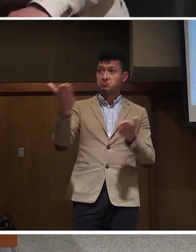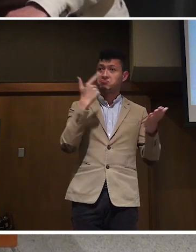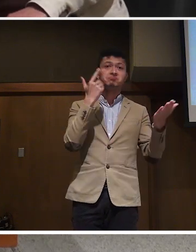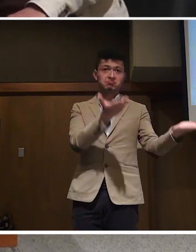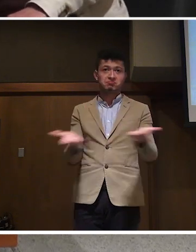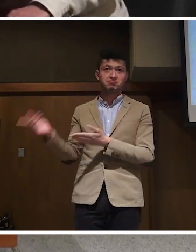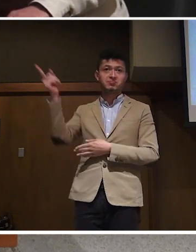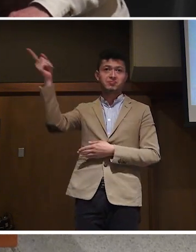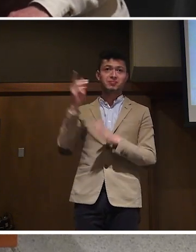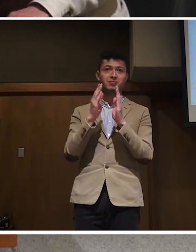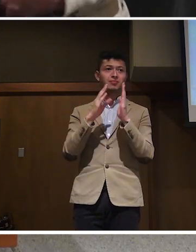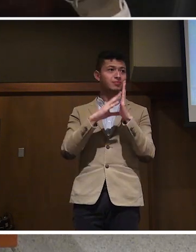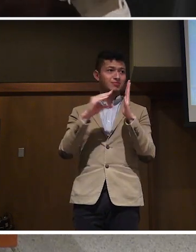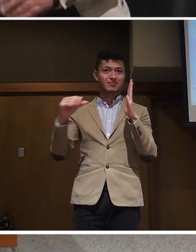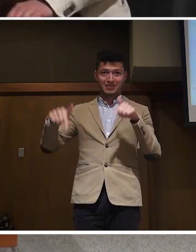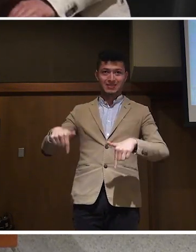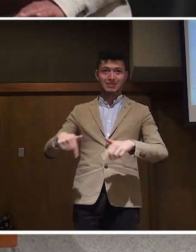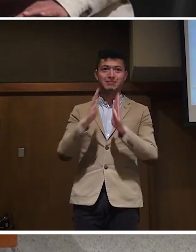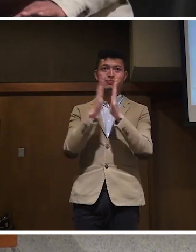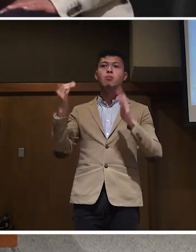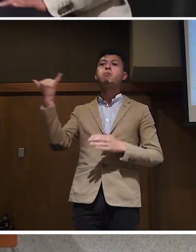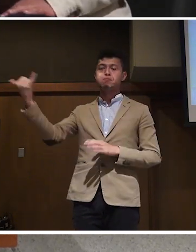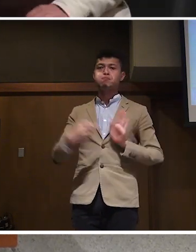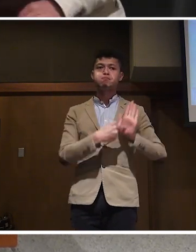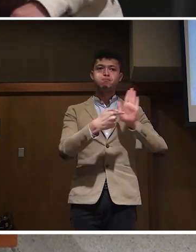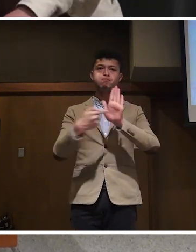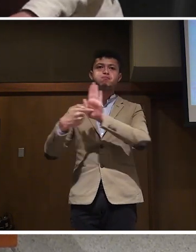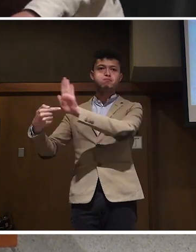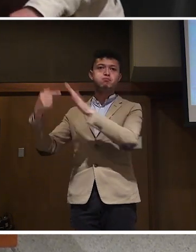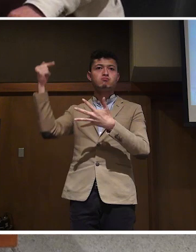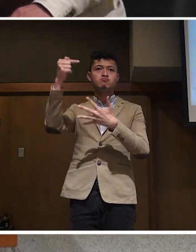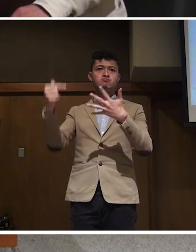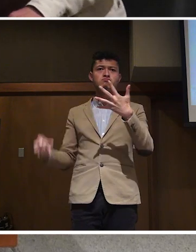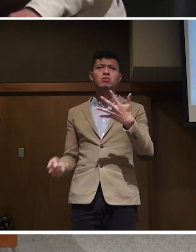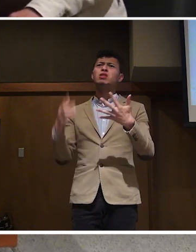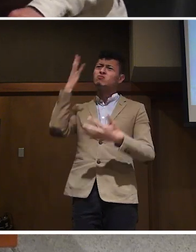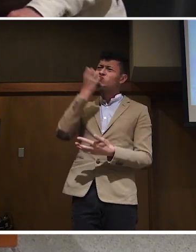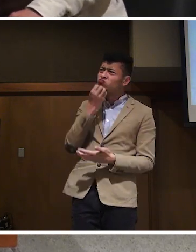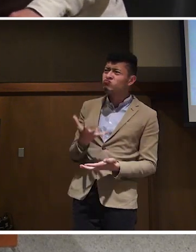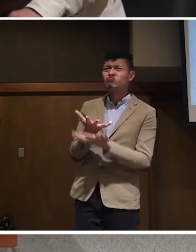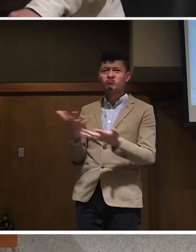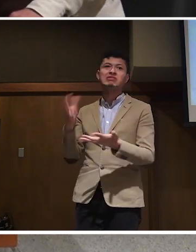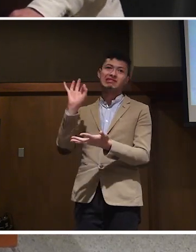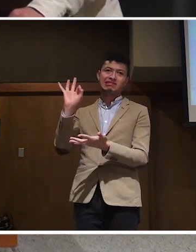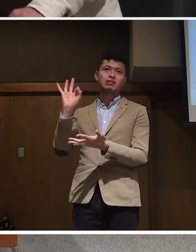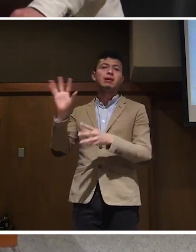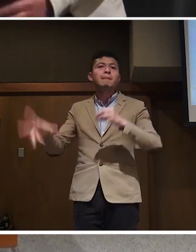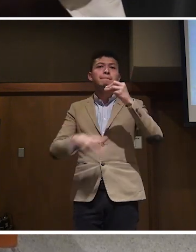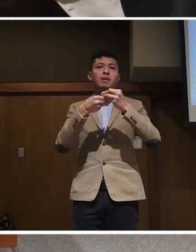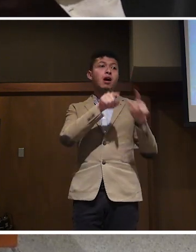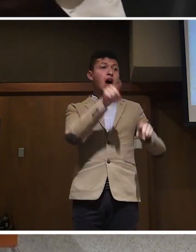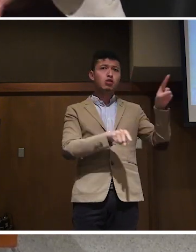la exposición. No solamente se van a encontrar muchas cosas bellas, pero incluso para aquellos que son investigadores y